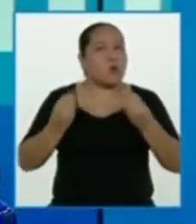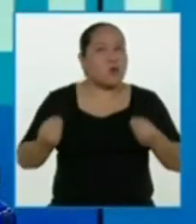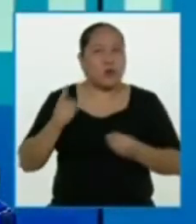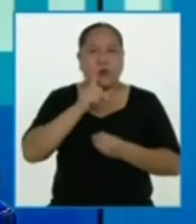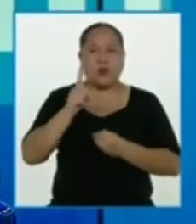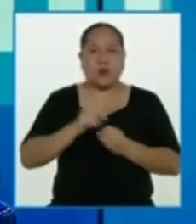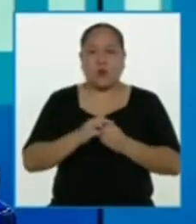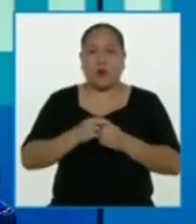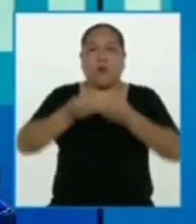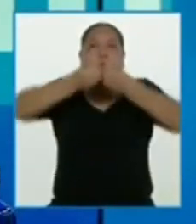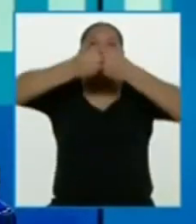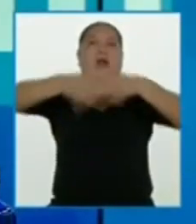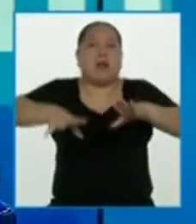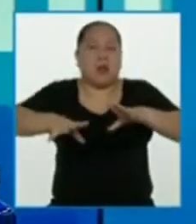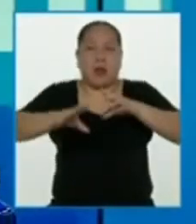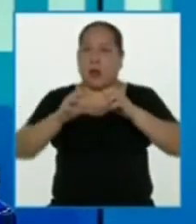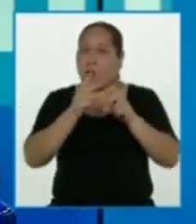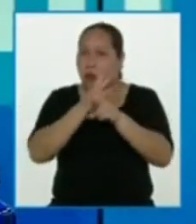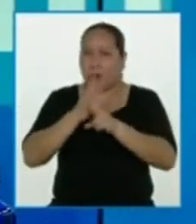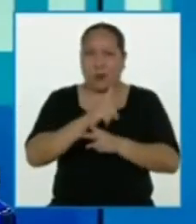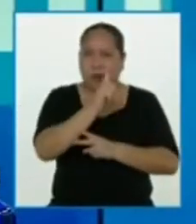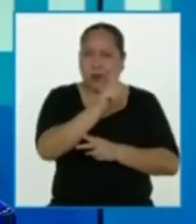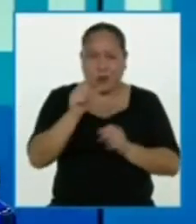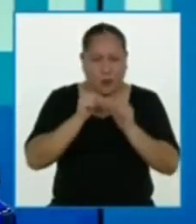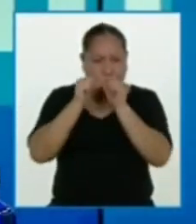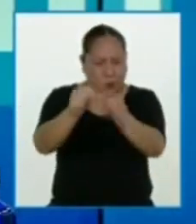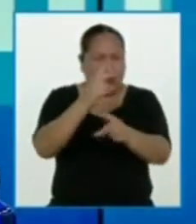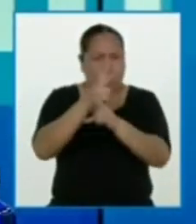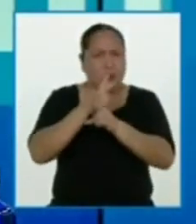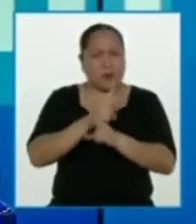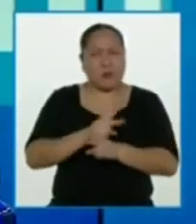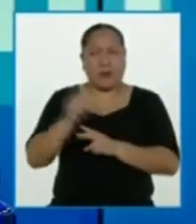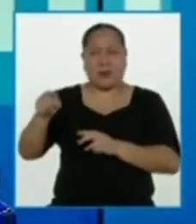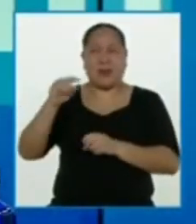No bajar la guardia frente a un enemigo silencioso que está latente y que cada vez se mueve más rápido.